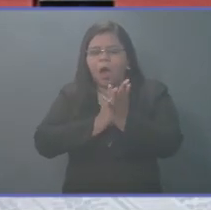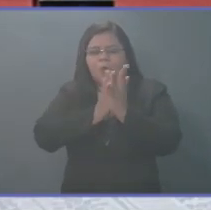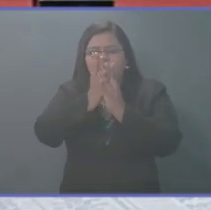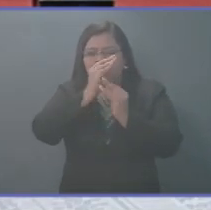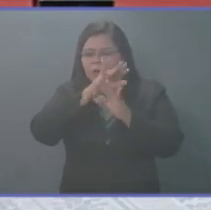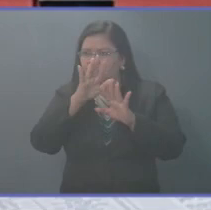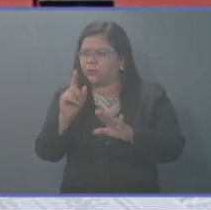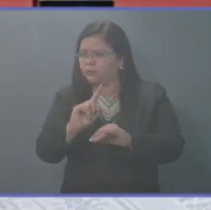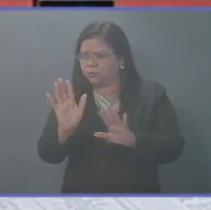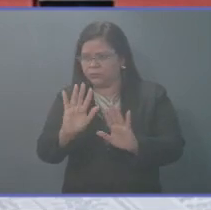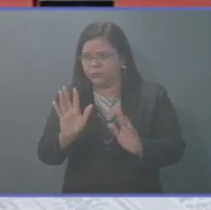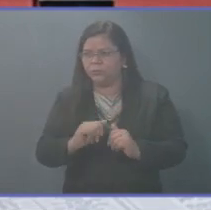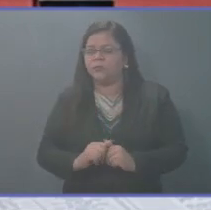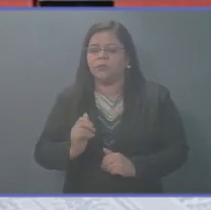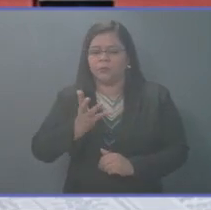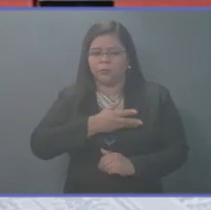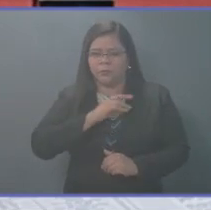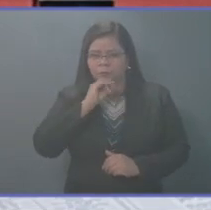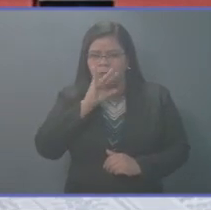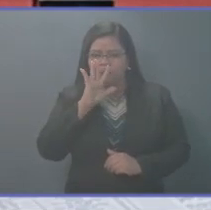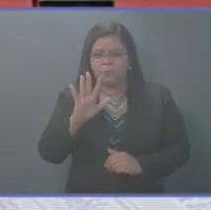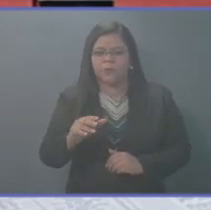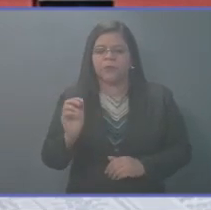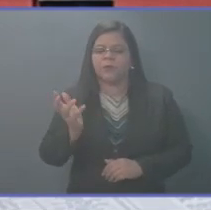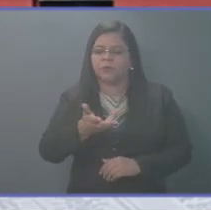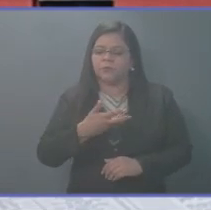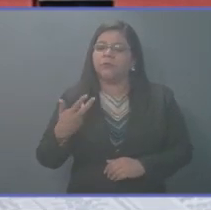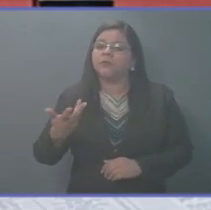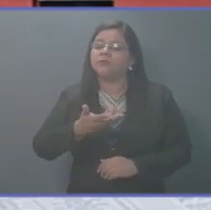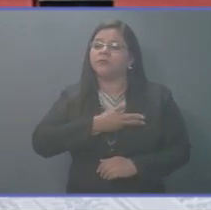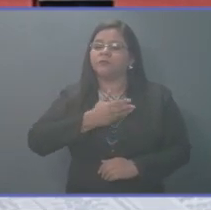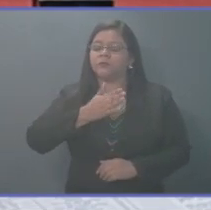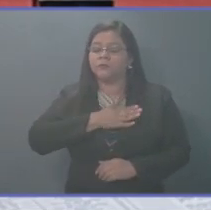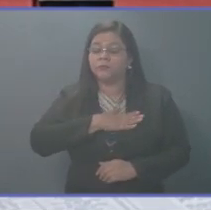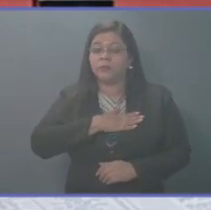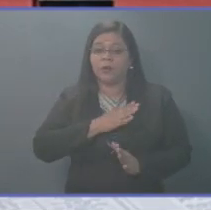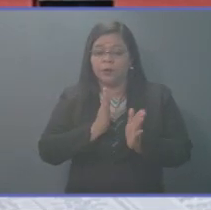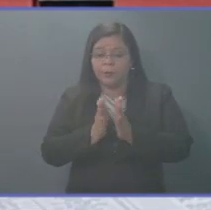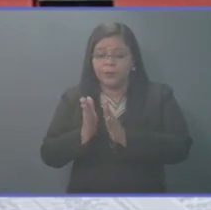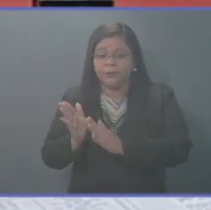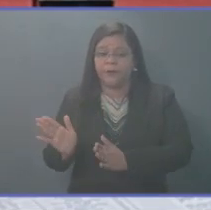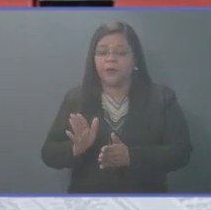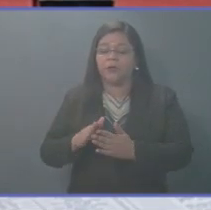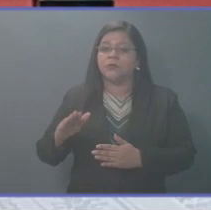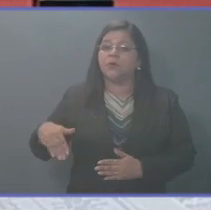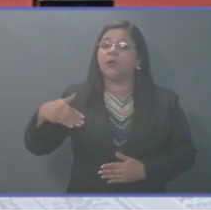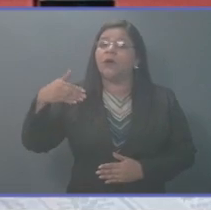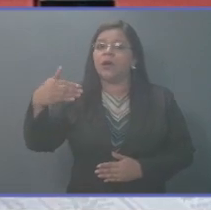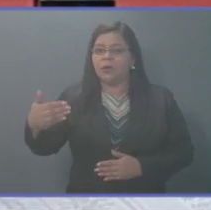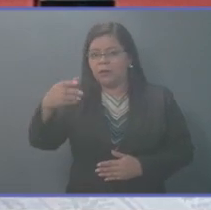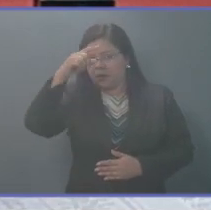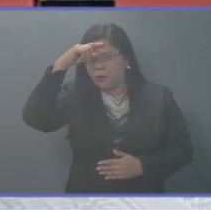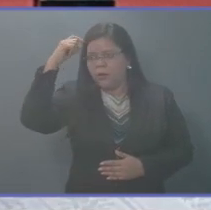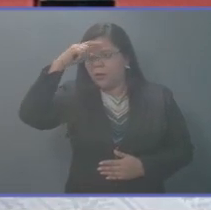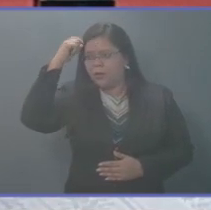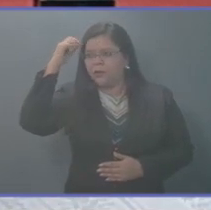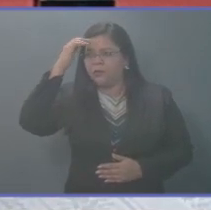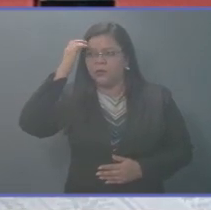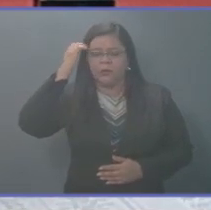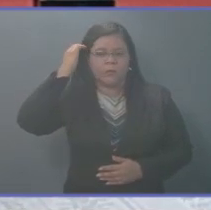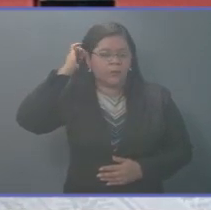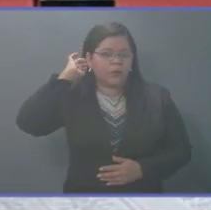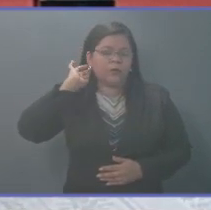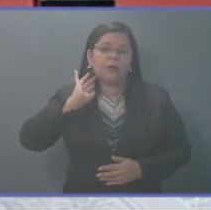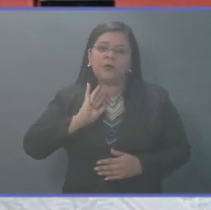y entonces no hemos dicho que nosotros tenemos un plan anual de trabajo verdad en la